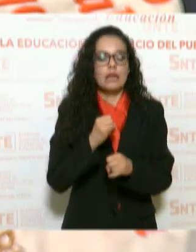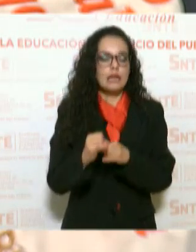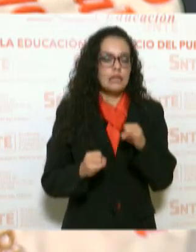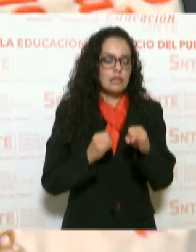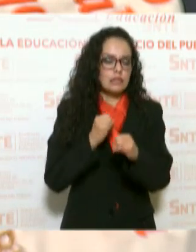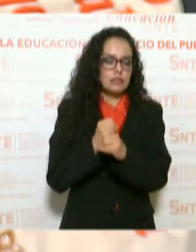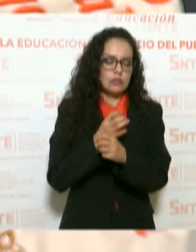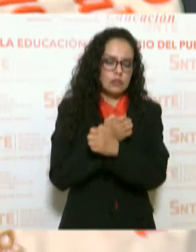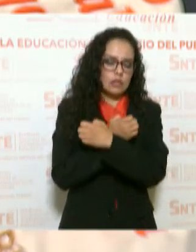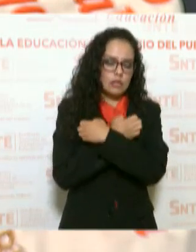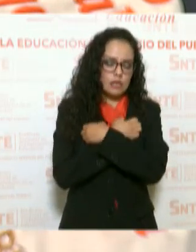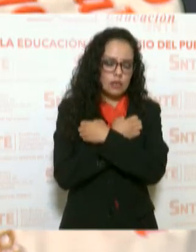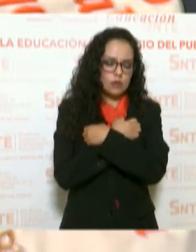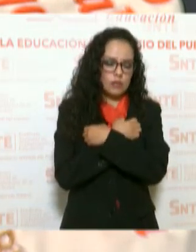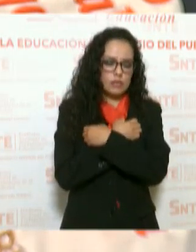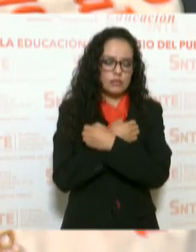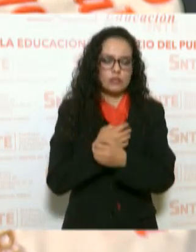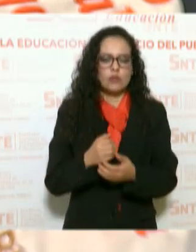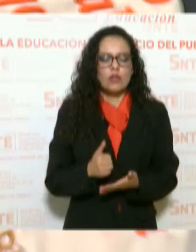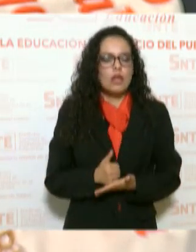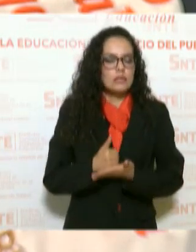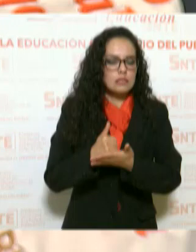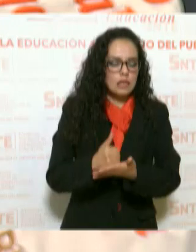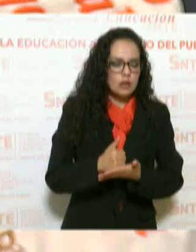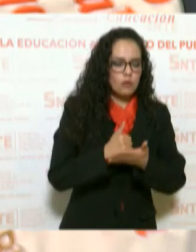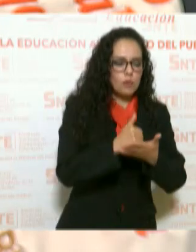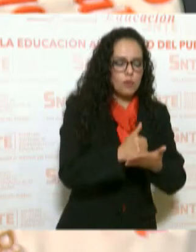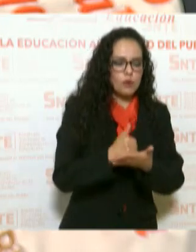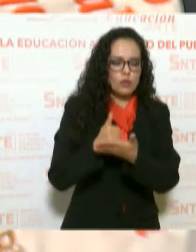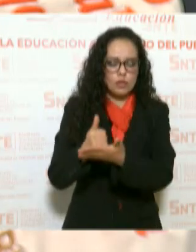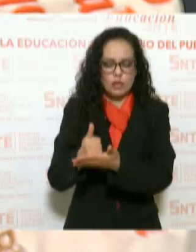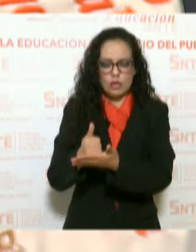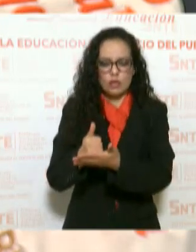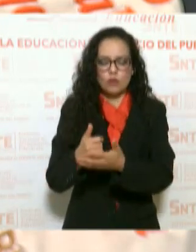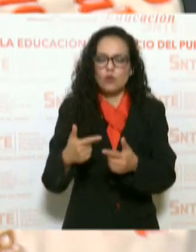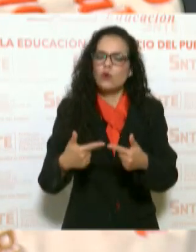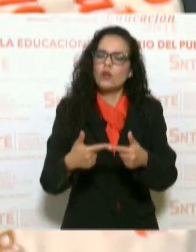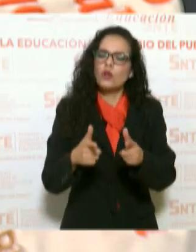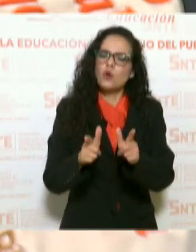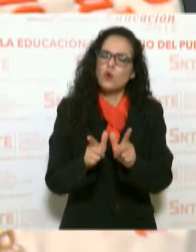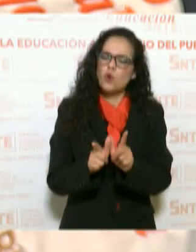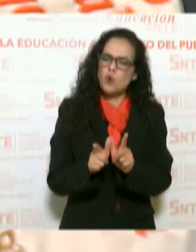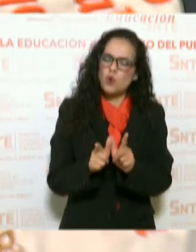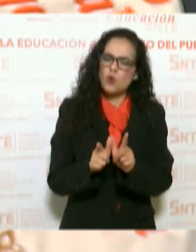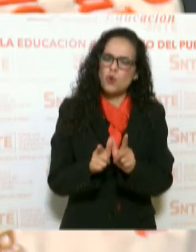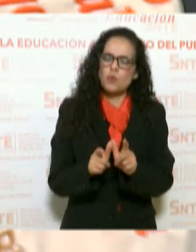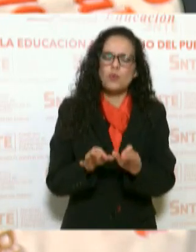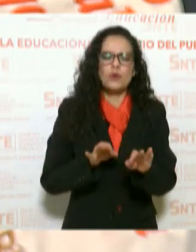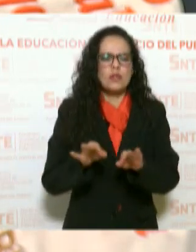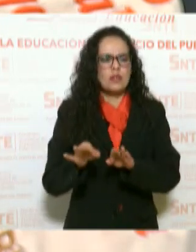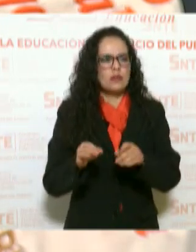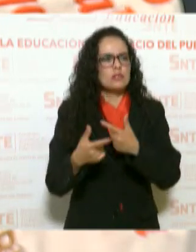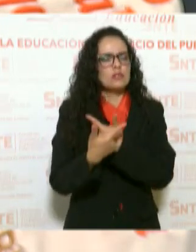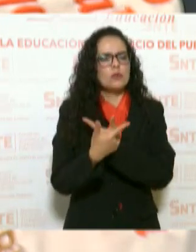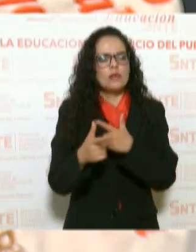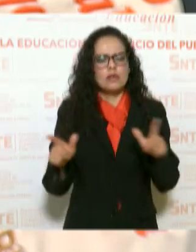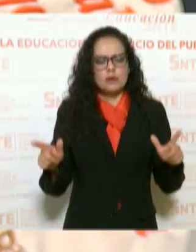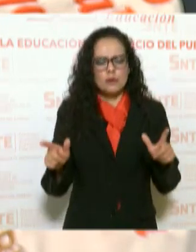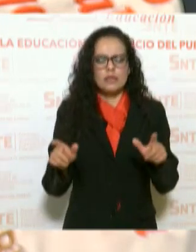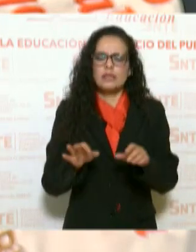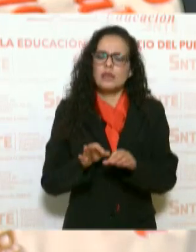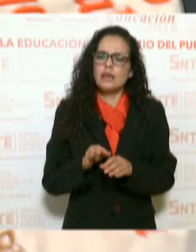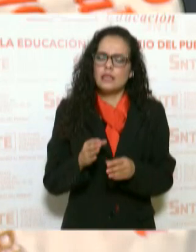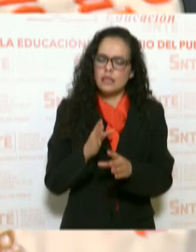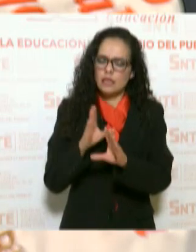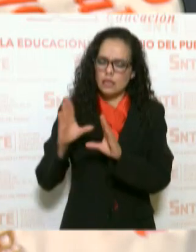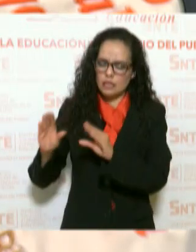socios internacionales en el marco de un grupo de trabajo sobre libertad académica para desarrollar principios para